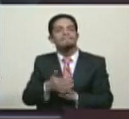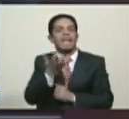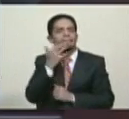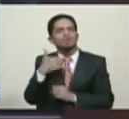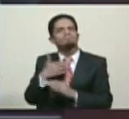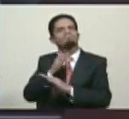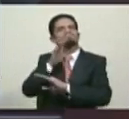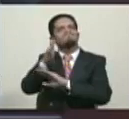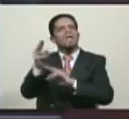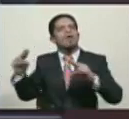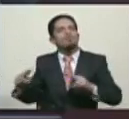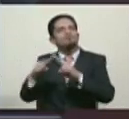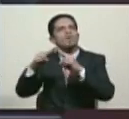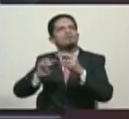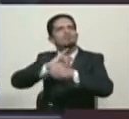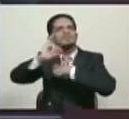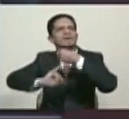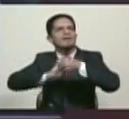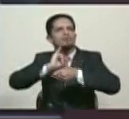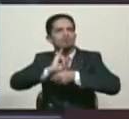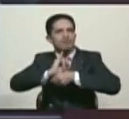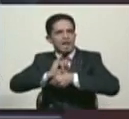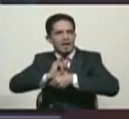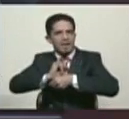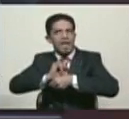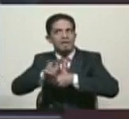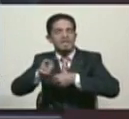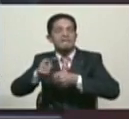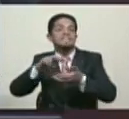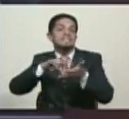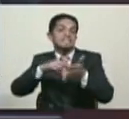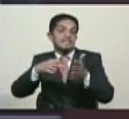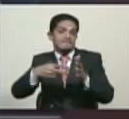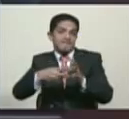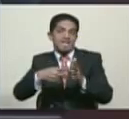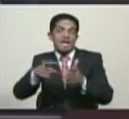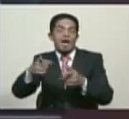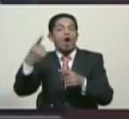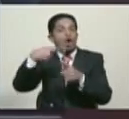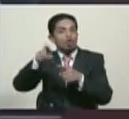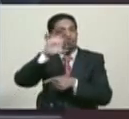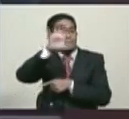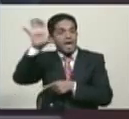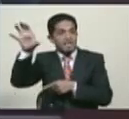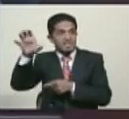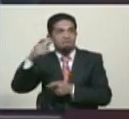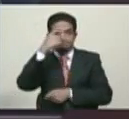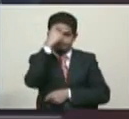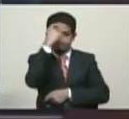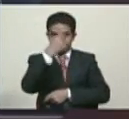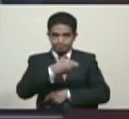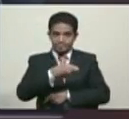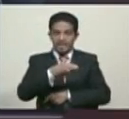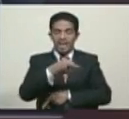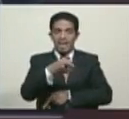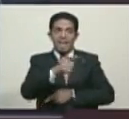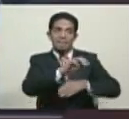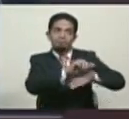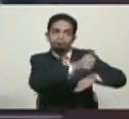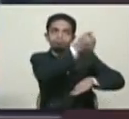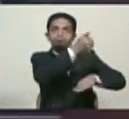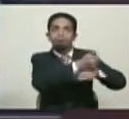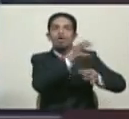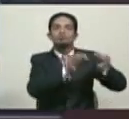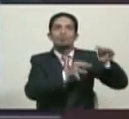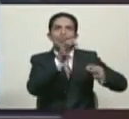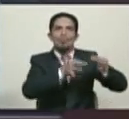de encuentros internacionales que dan cuenta del reconocimiento internacional que sobre el Tribunal Supremo de Justicia tienen las